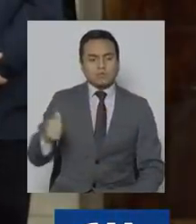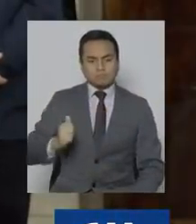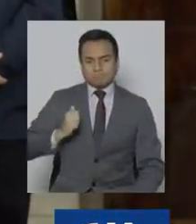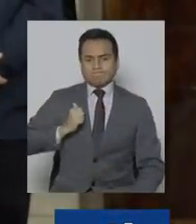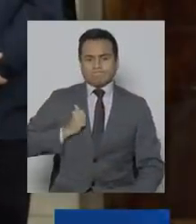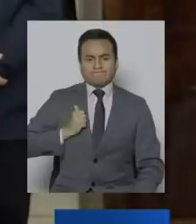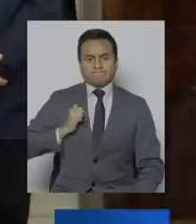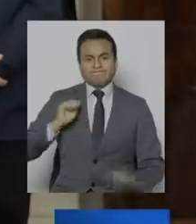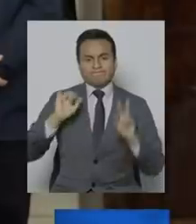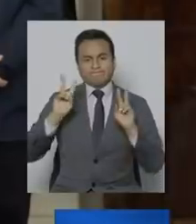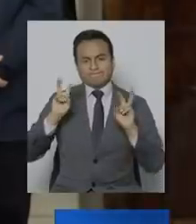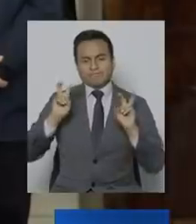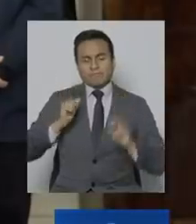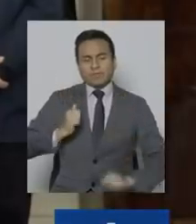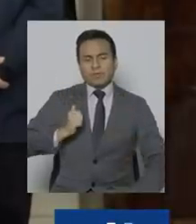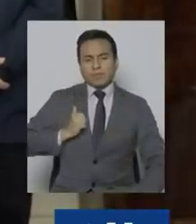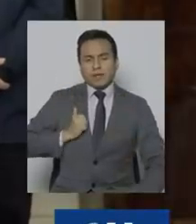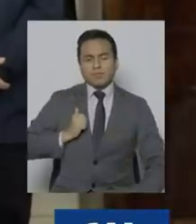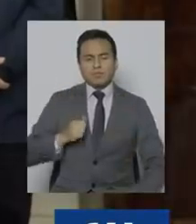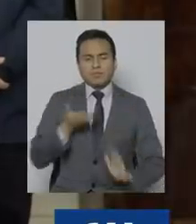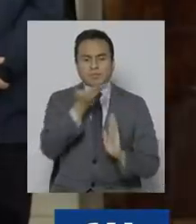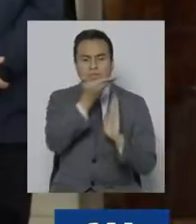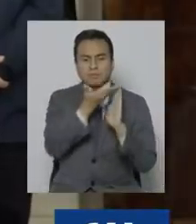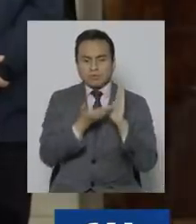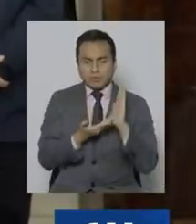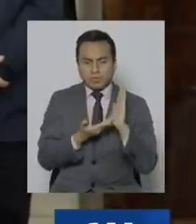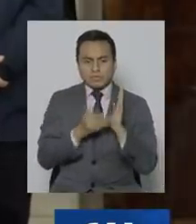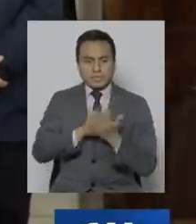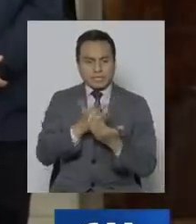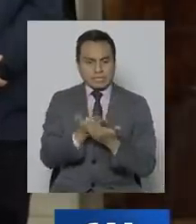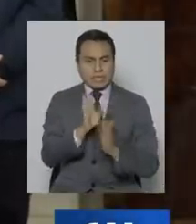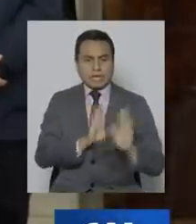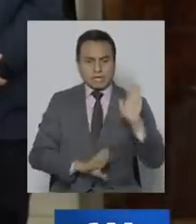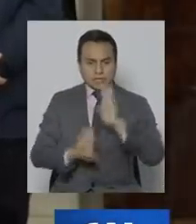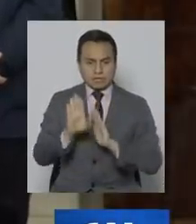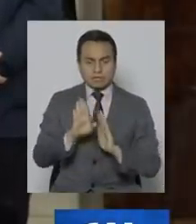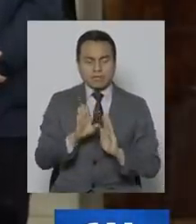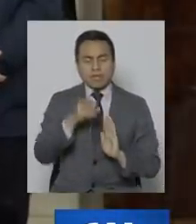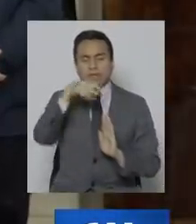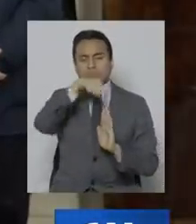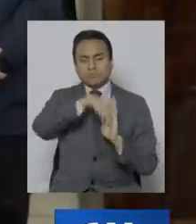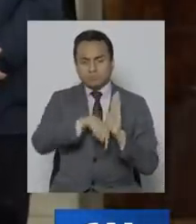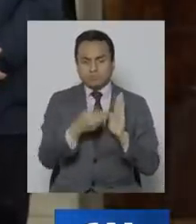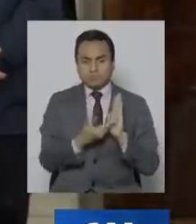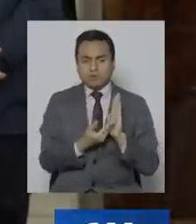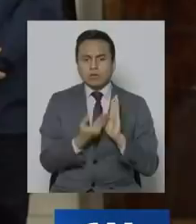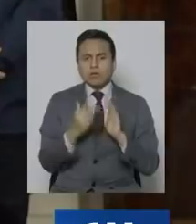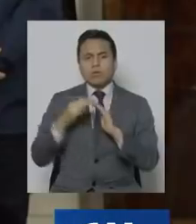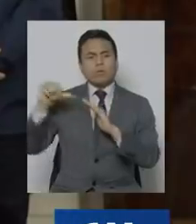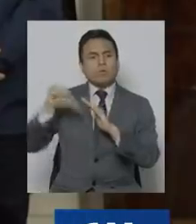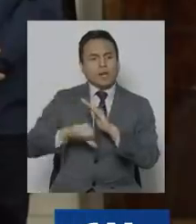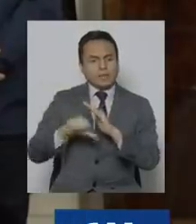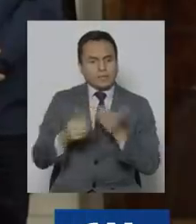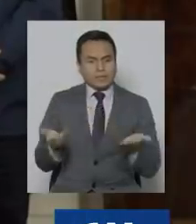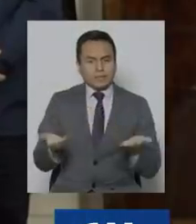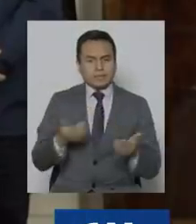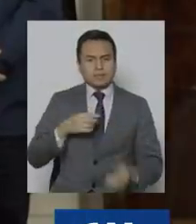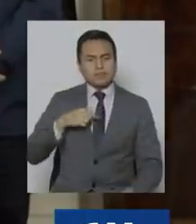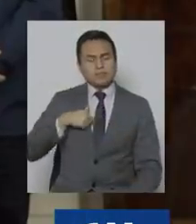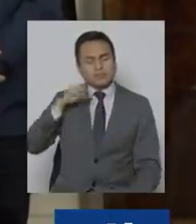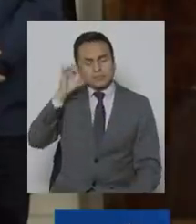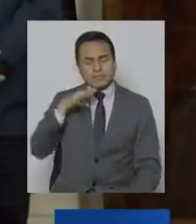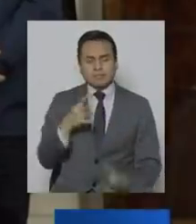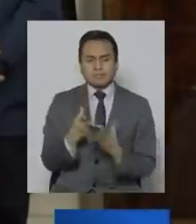cumplamos con las disposiciones sanitarias que están implícitas en las cuarentenas. Yo sé que la